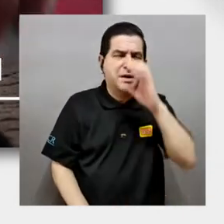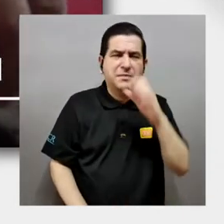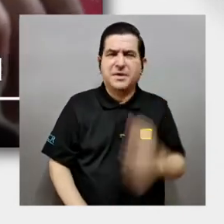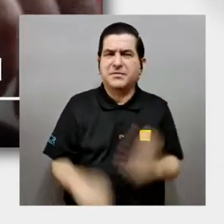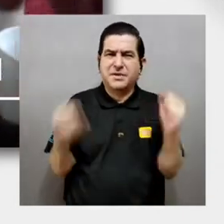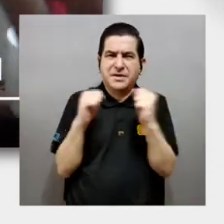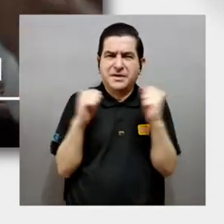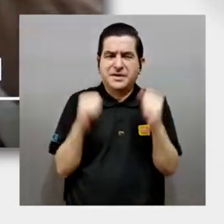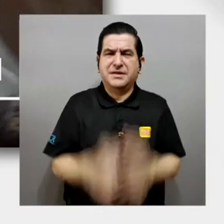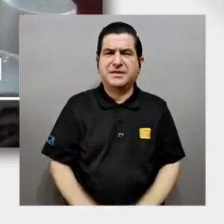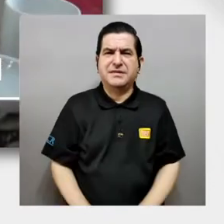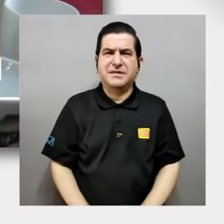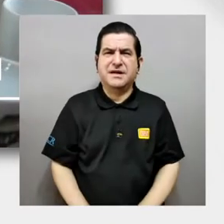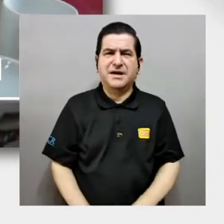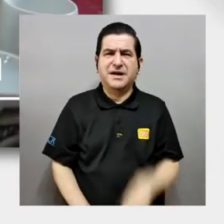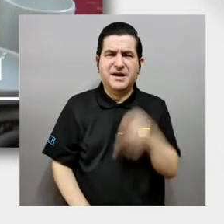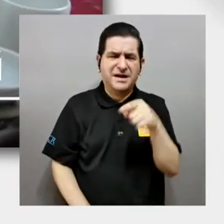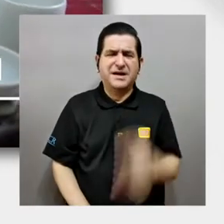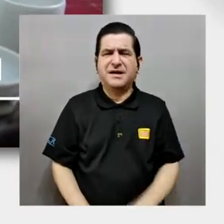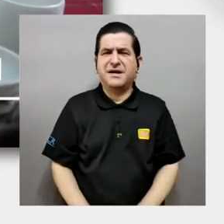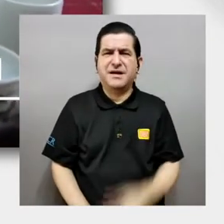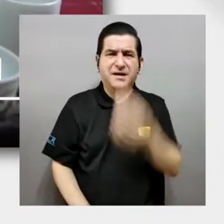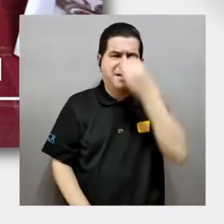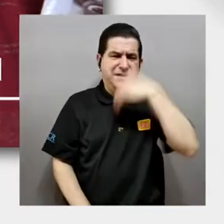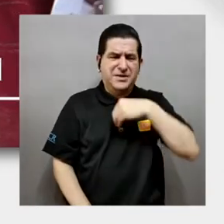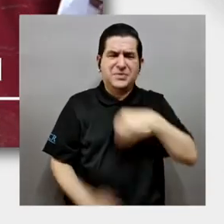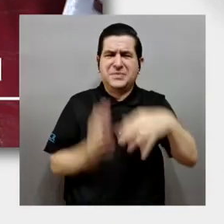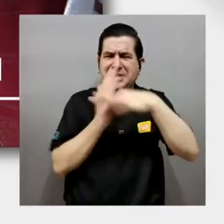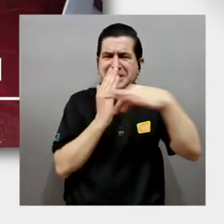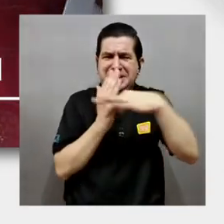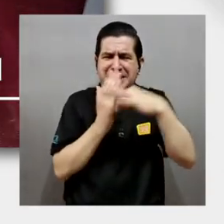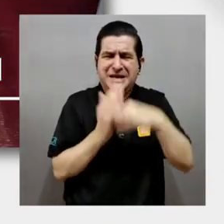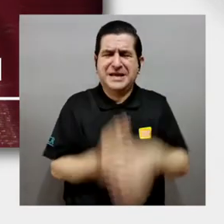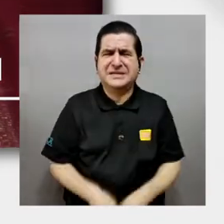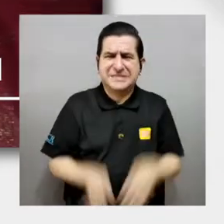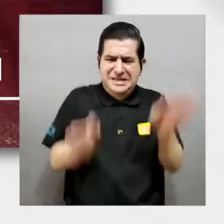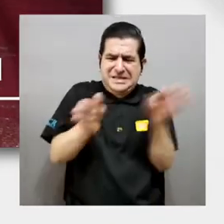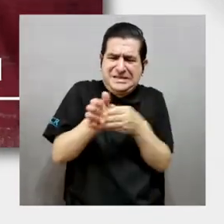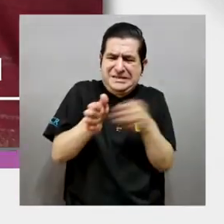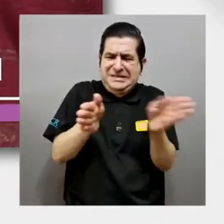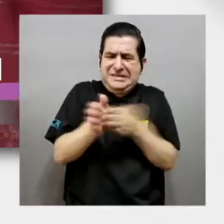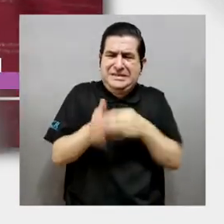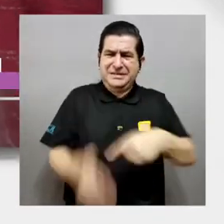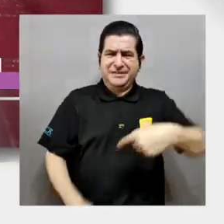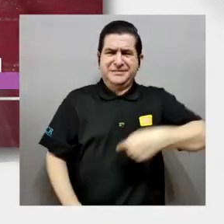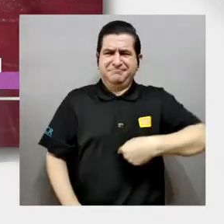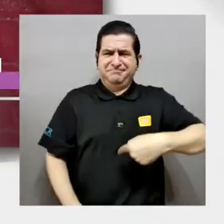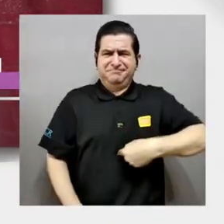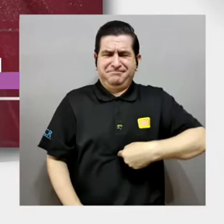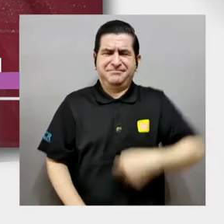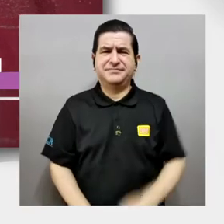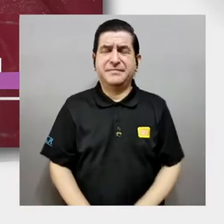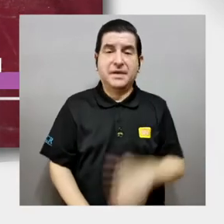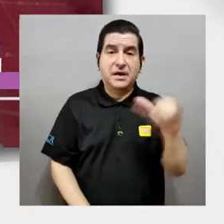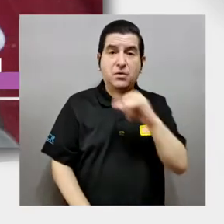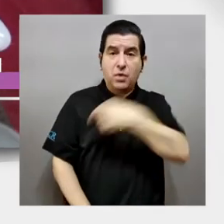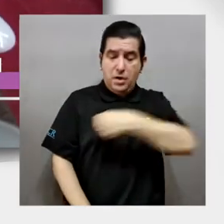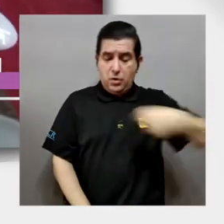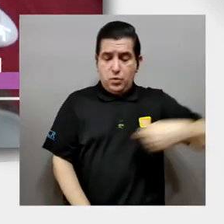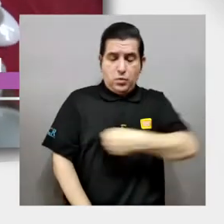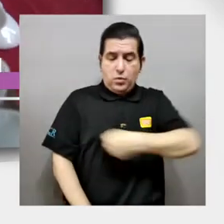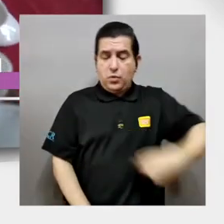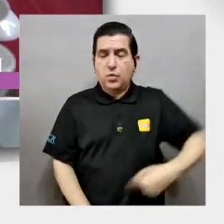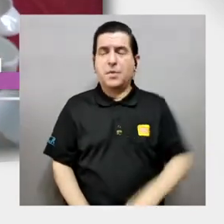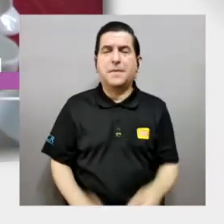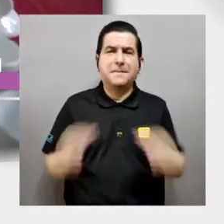porque los frescos se enfrían, las comidas de las grasas que se pegan a su estómago